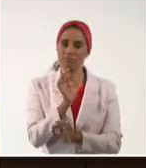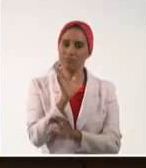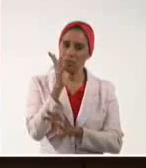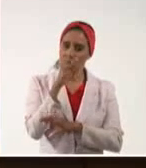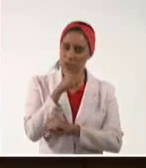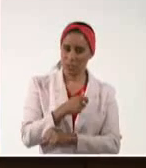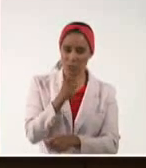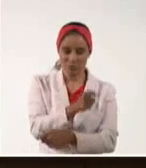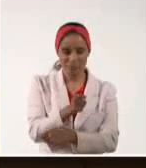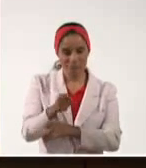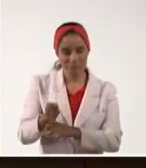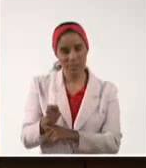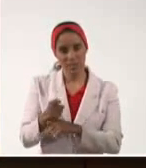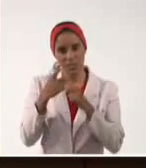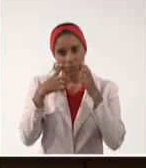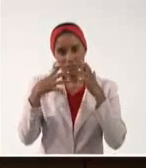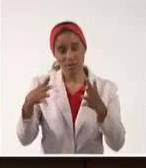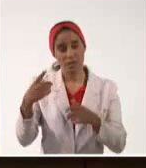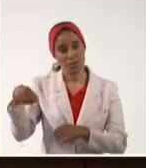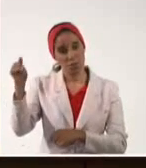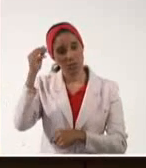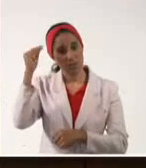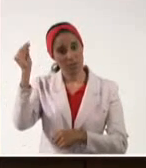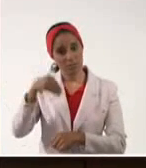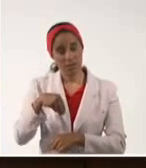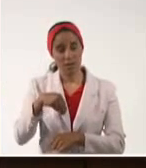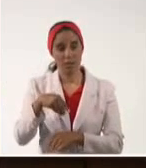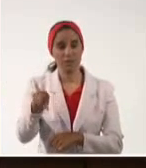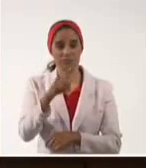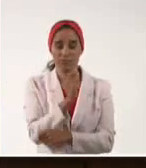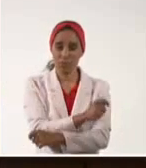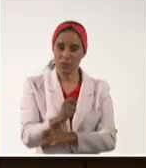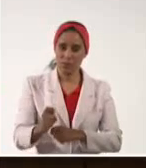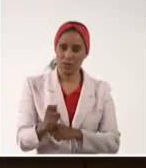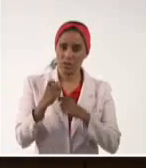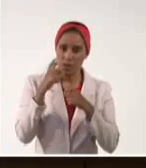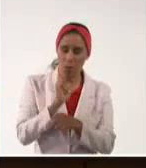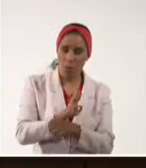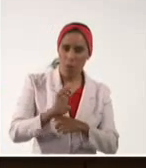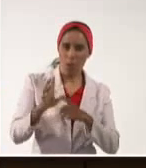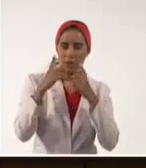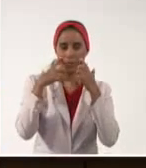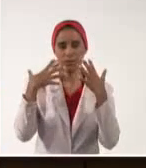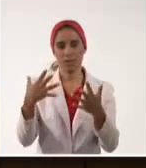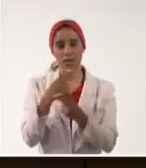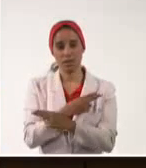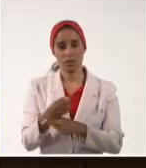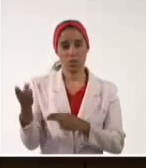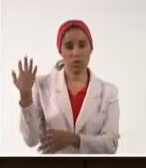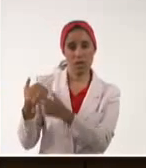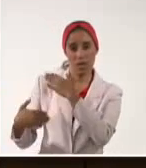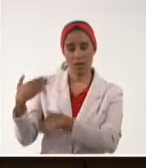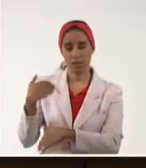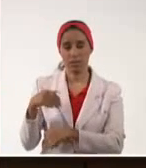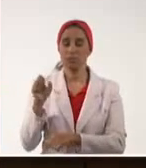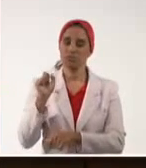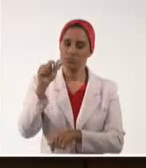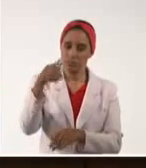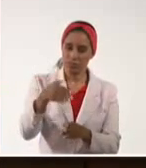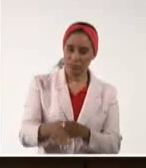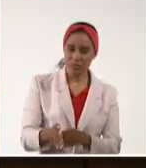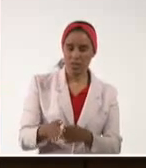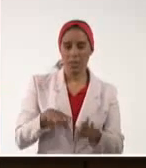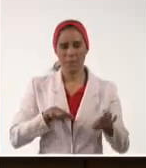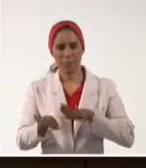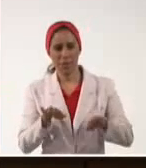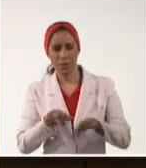enseñar, conscientes de que tienen en sus manos la obra más trascendental e importante de la sociedad, la formación